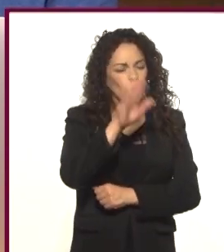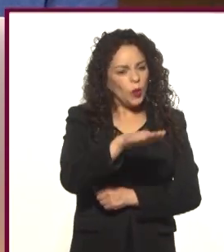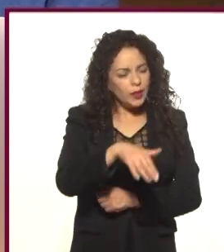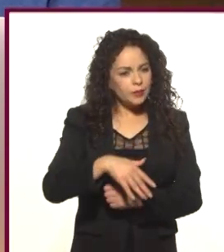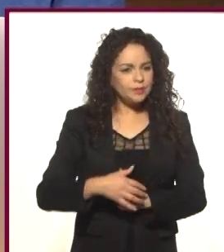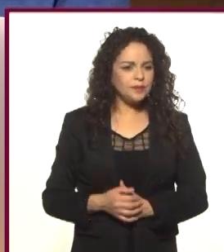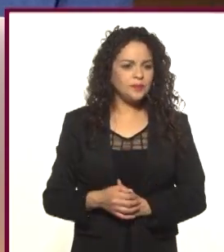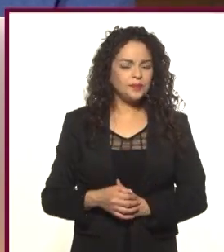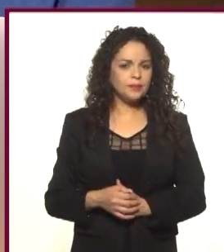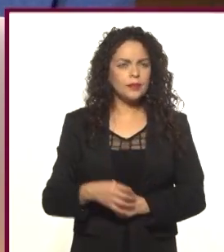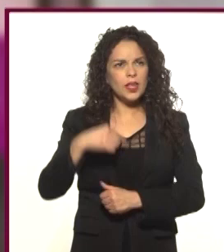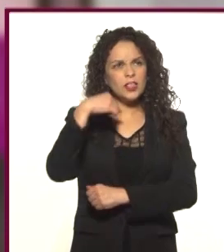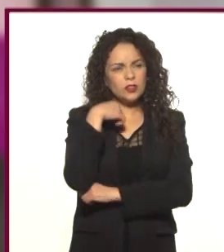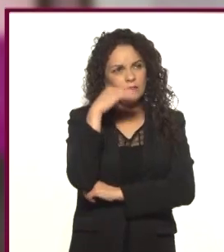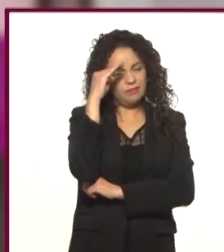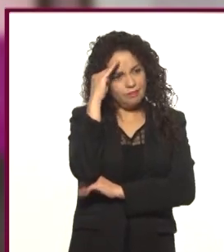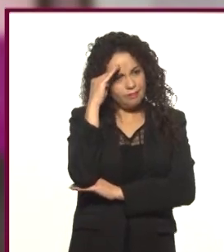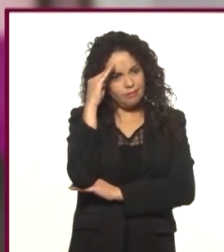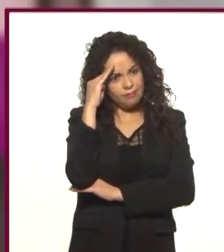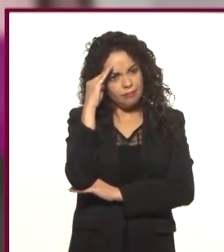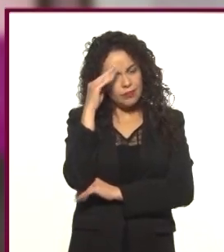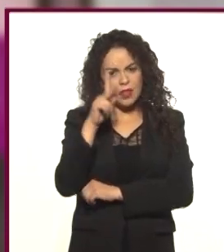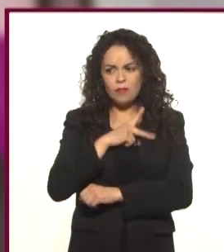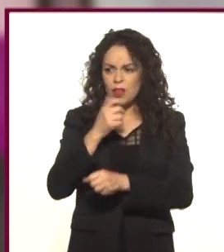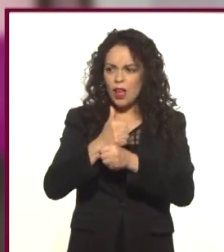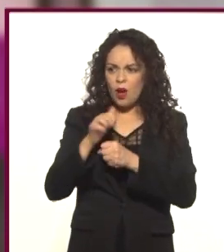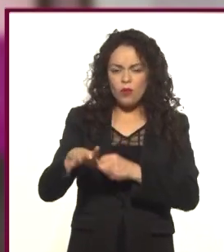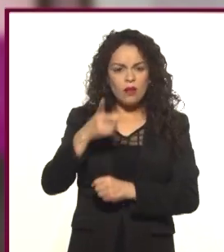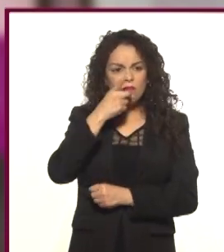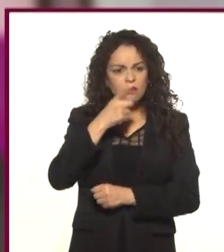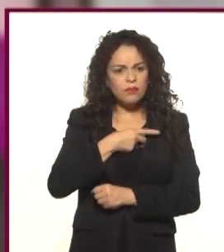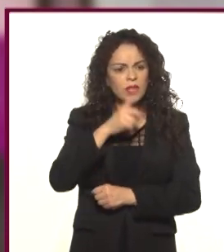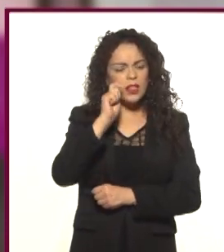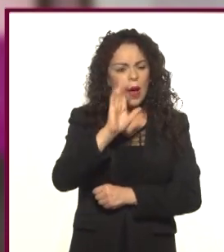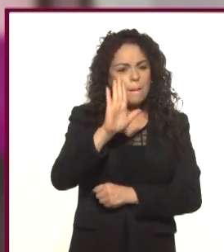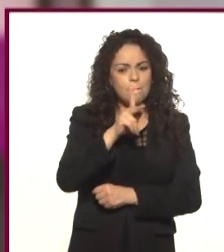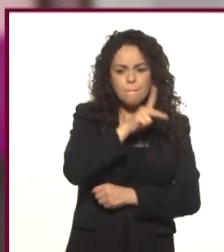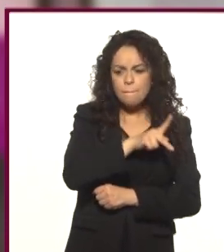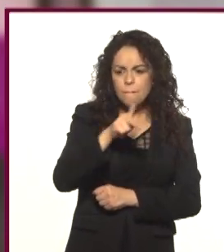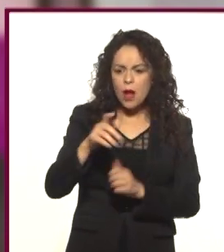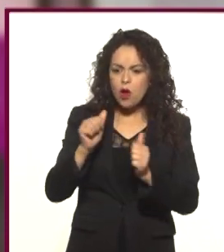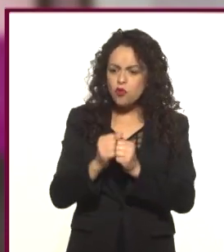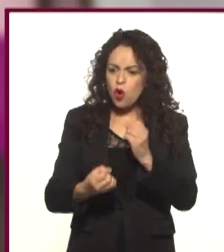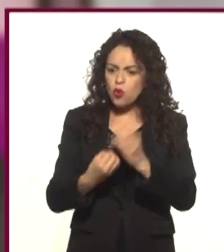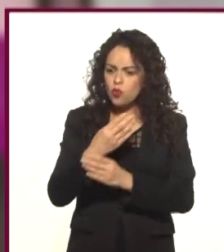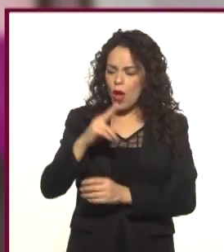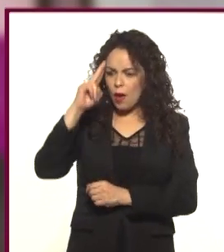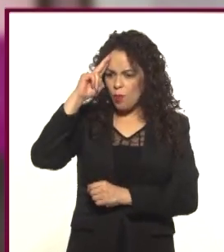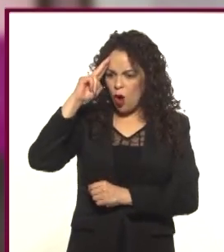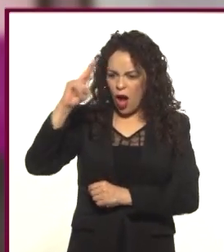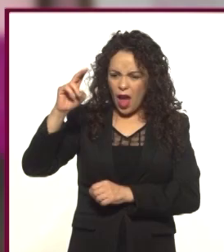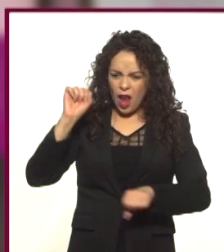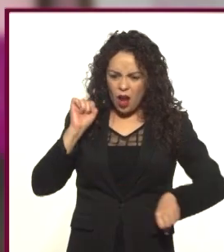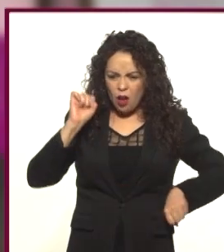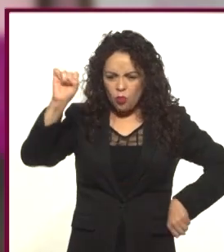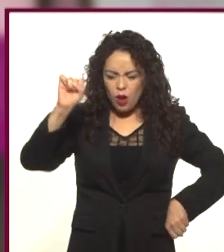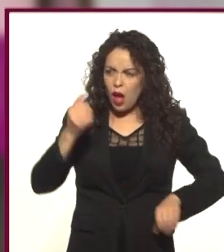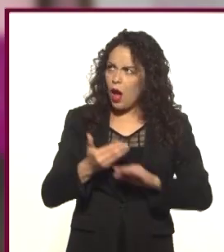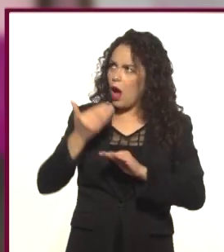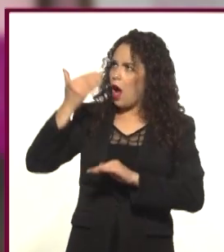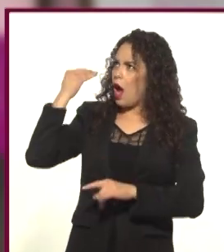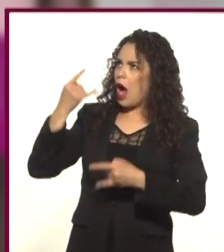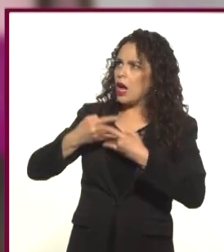Oye, me quedé pensando en que la abuela también me habló de las similitudes que habían con los nuevos héroes y las historias